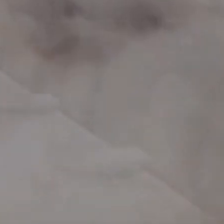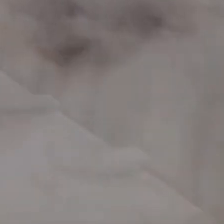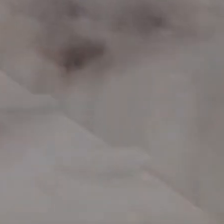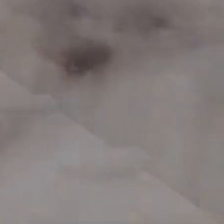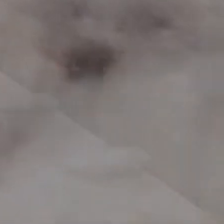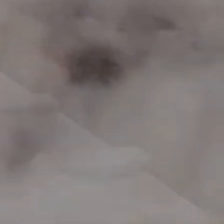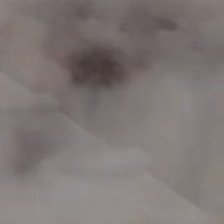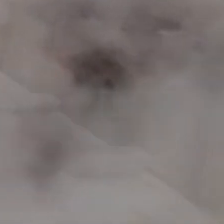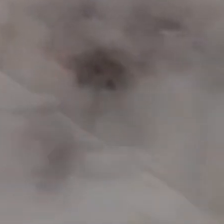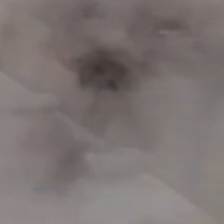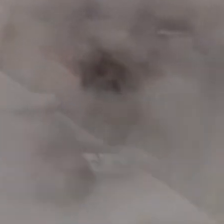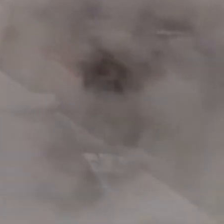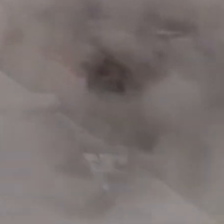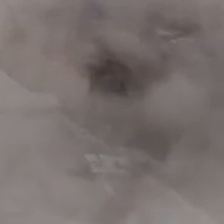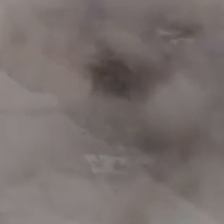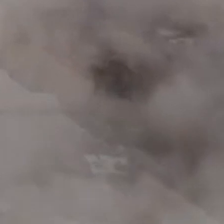da